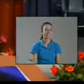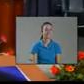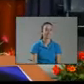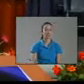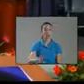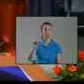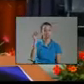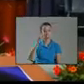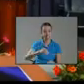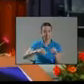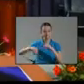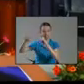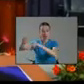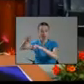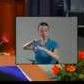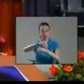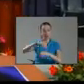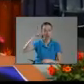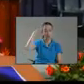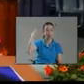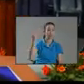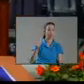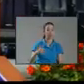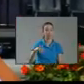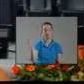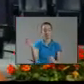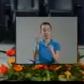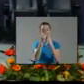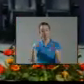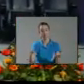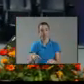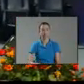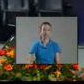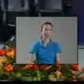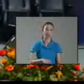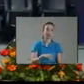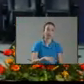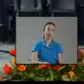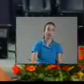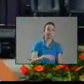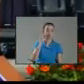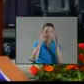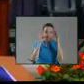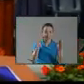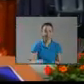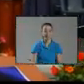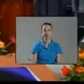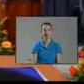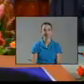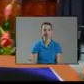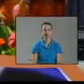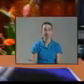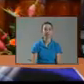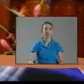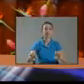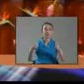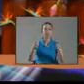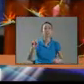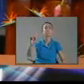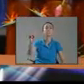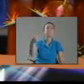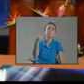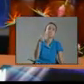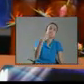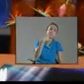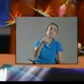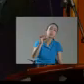Hay hermanos que yo le digo, escríbala. Y una hermana, yo le dije a la hermana, hermano, si usted quiere poner una demanda porque el enemigo le ha estorbado,